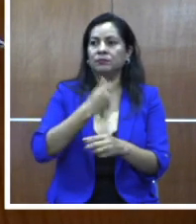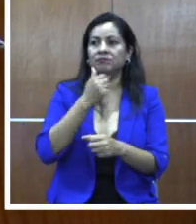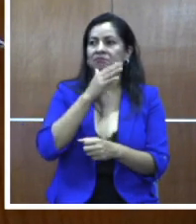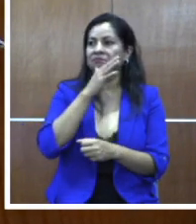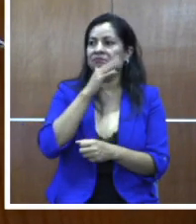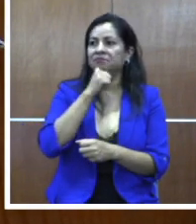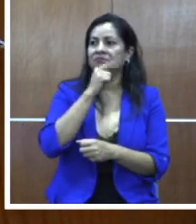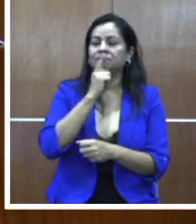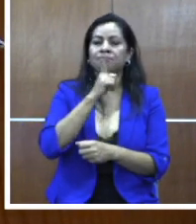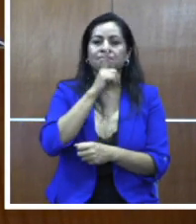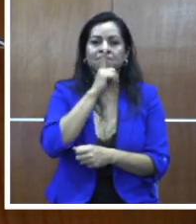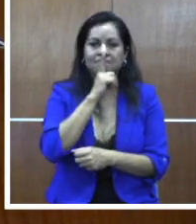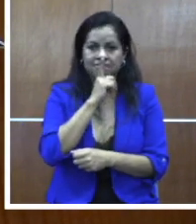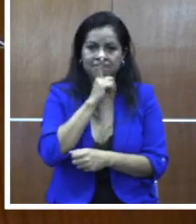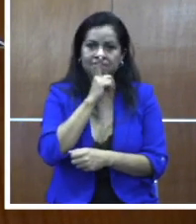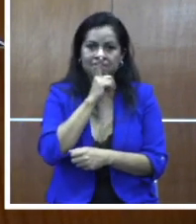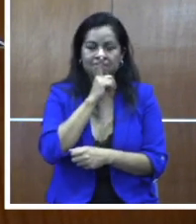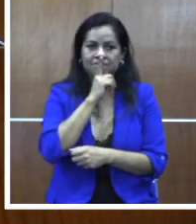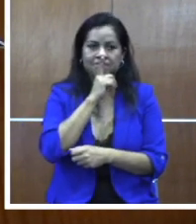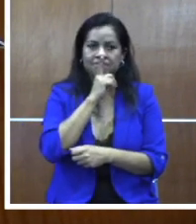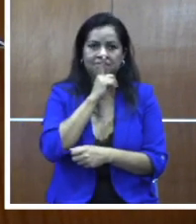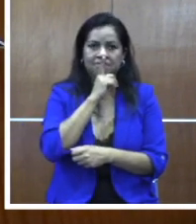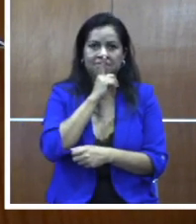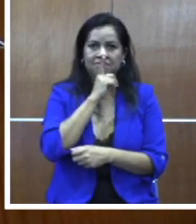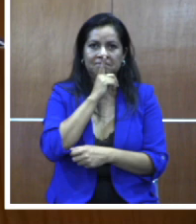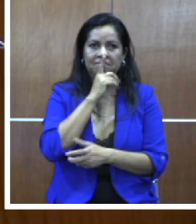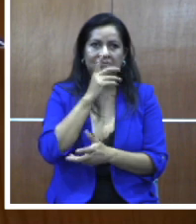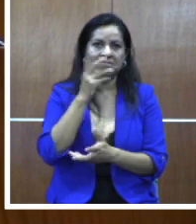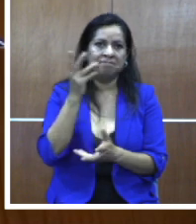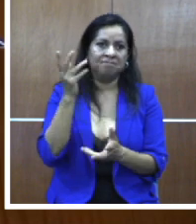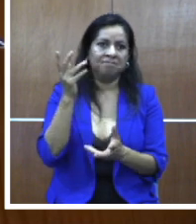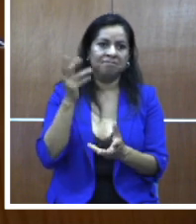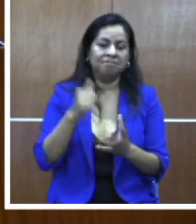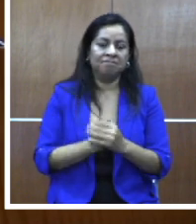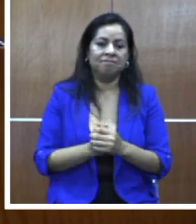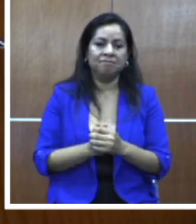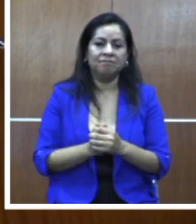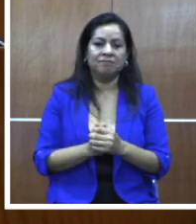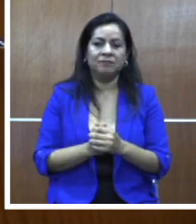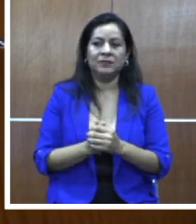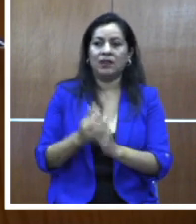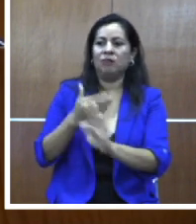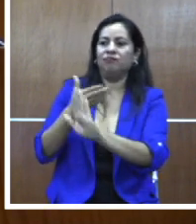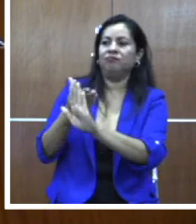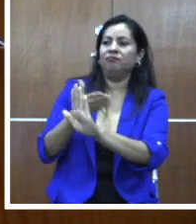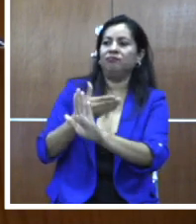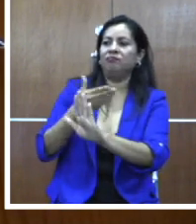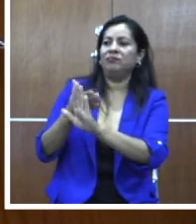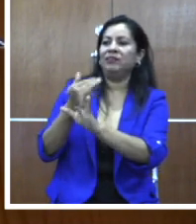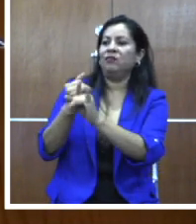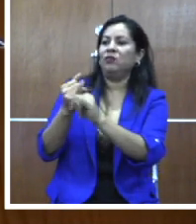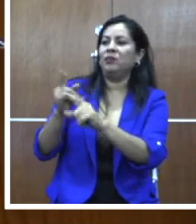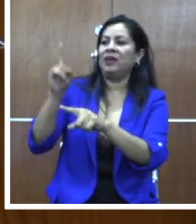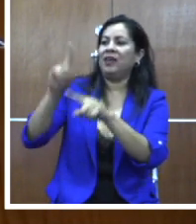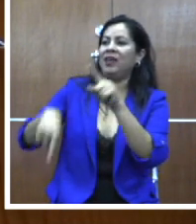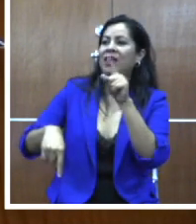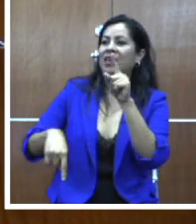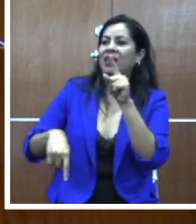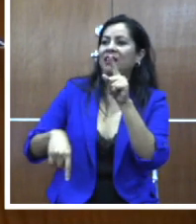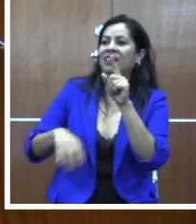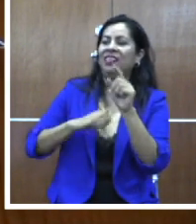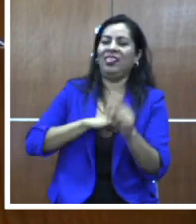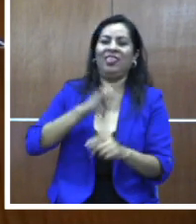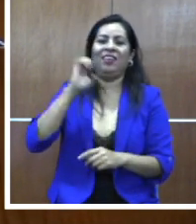puedo quedarme callada ante estos ataques de desinformación y